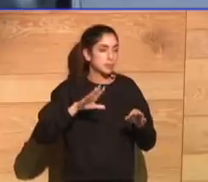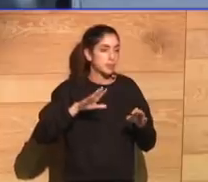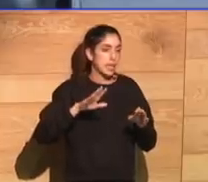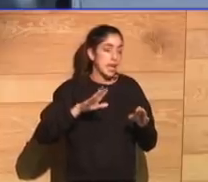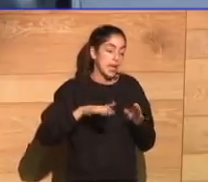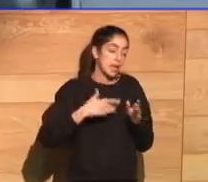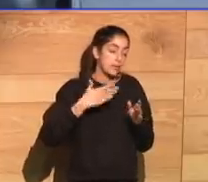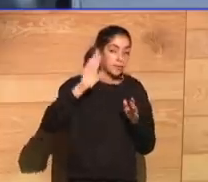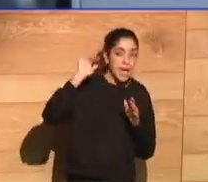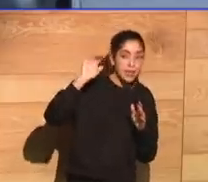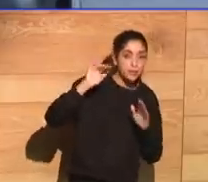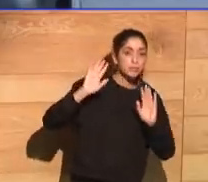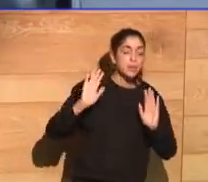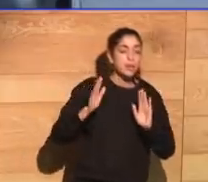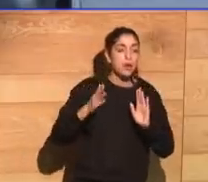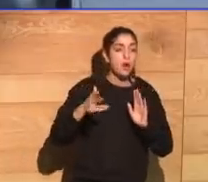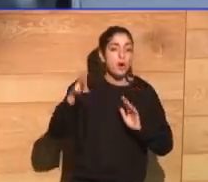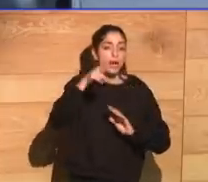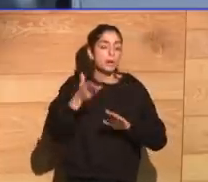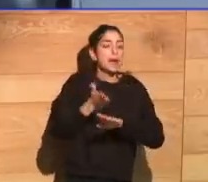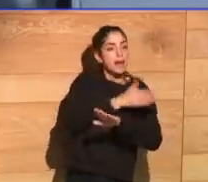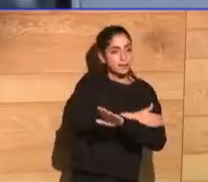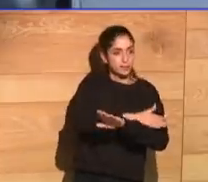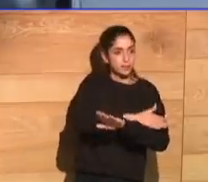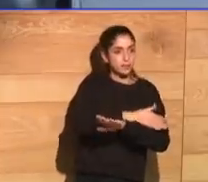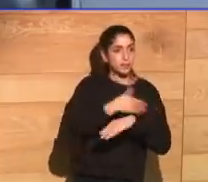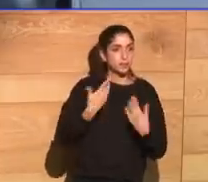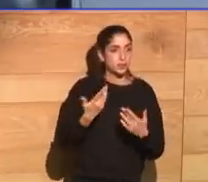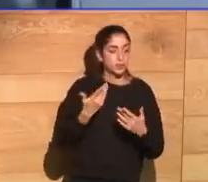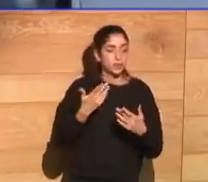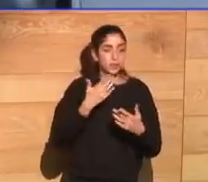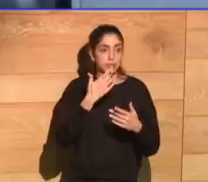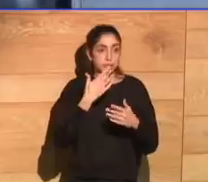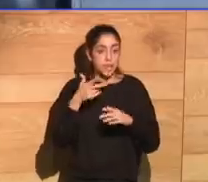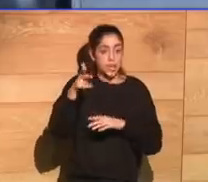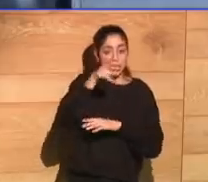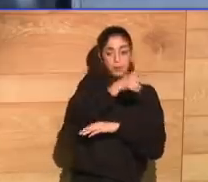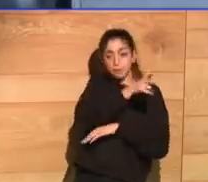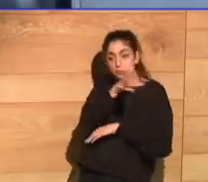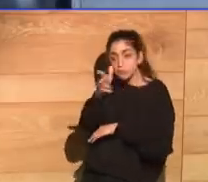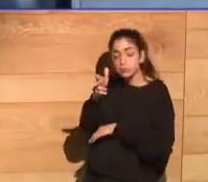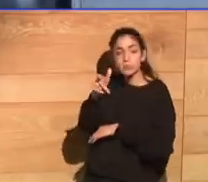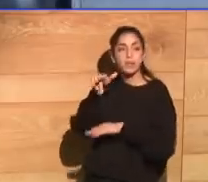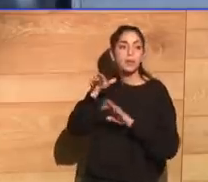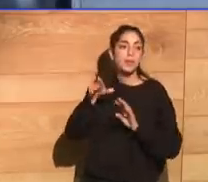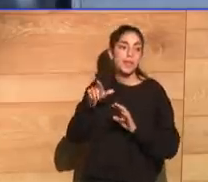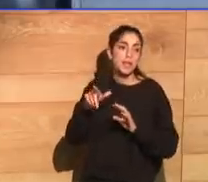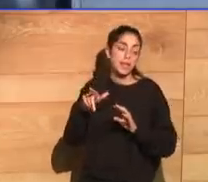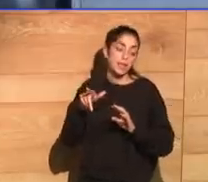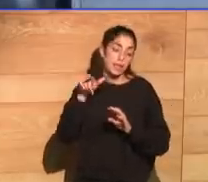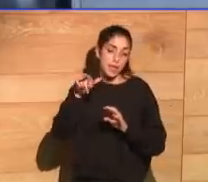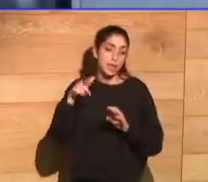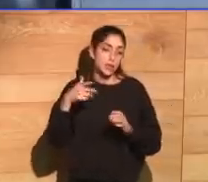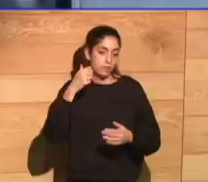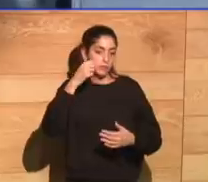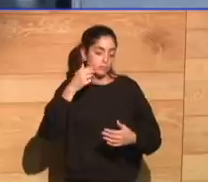en directo, ¿eh? No es composición a posteriori. Y cuando la cámara filma, ahí tienes a Christopher Reeve en directo,